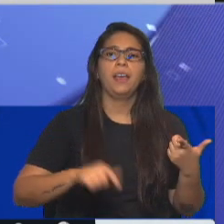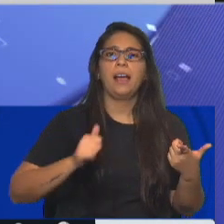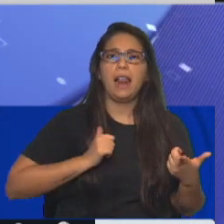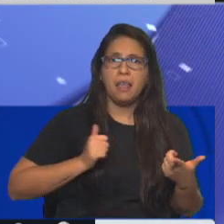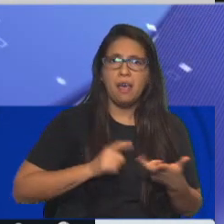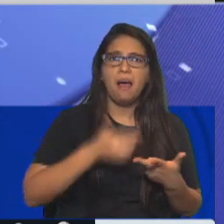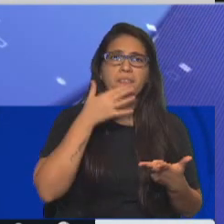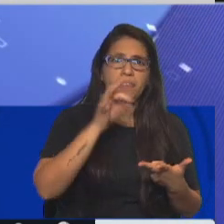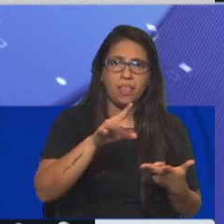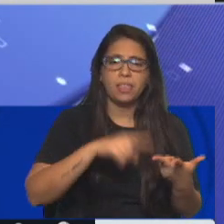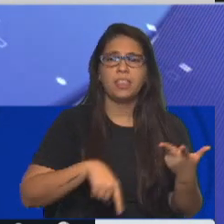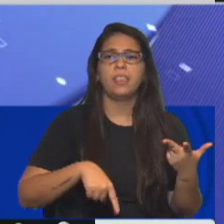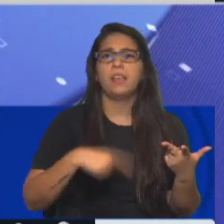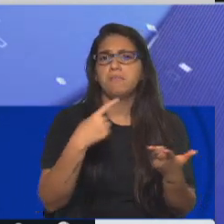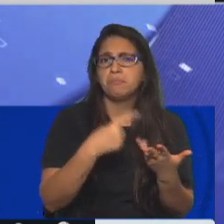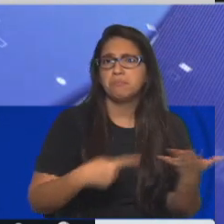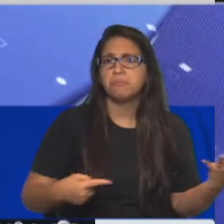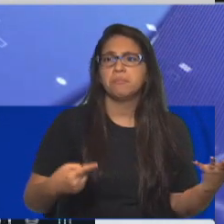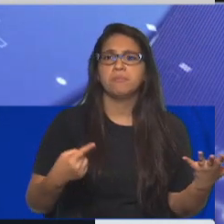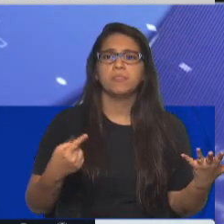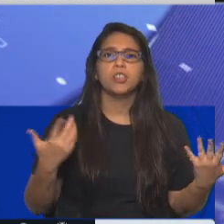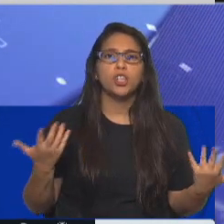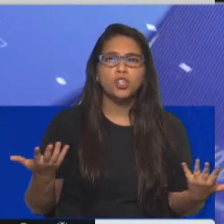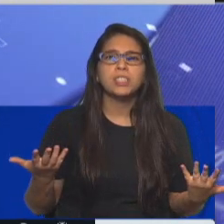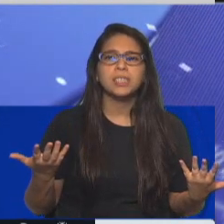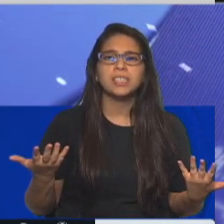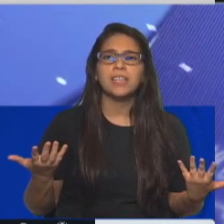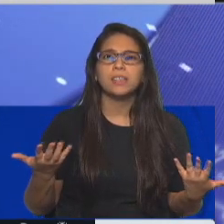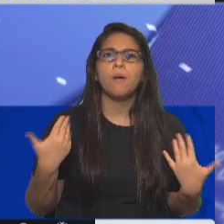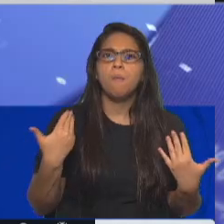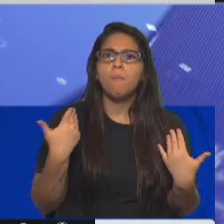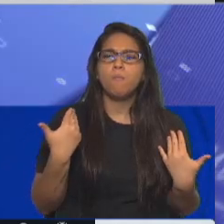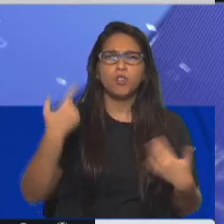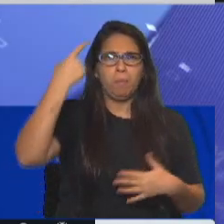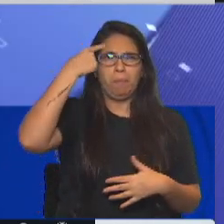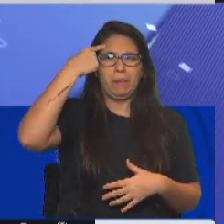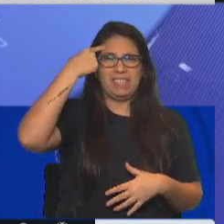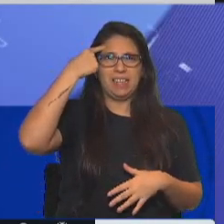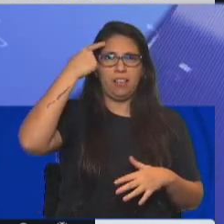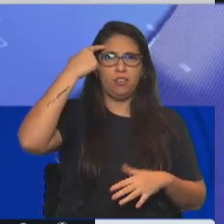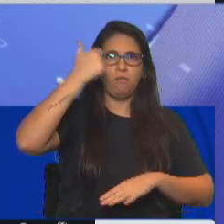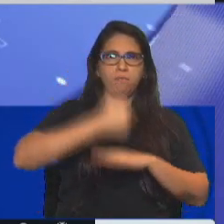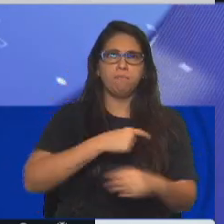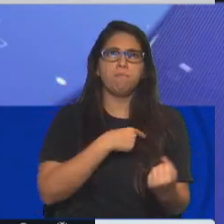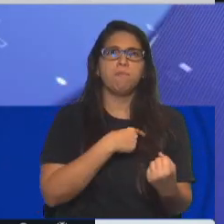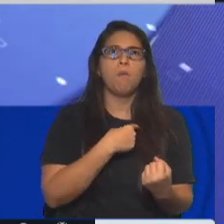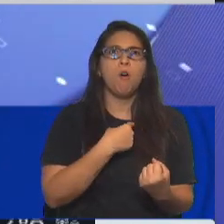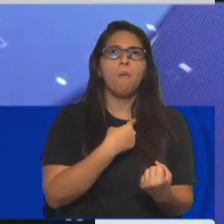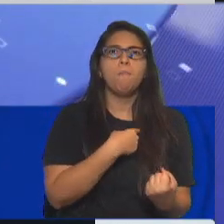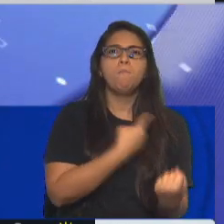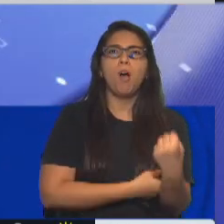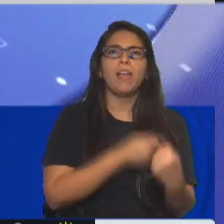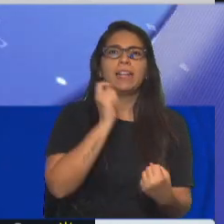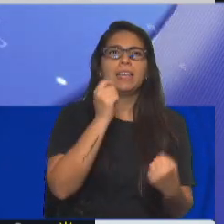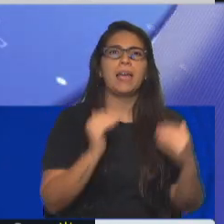Canadá. Entonces, la capacidad de diversificar, lo estoy pensando desde el punto de vista del poder. ¿Qué capacidad